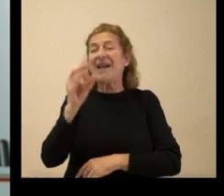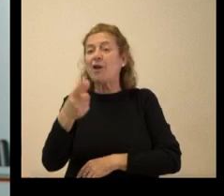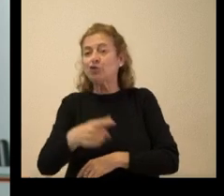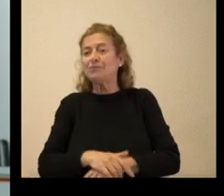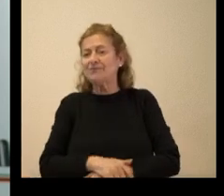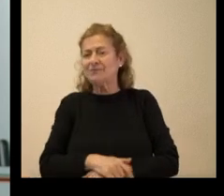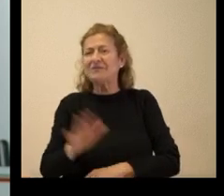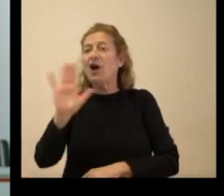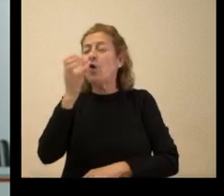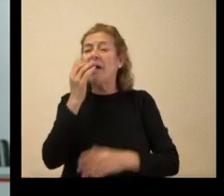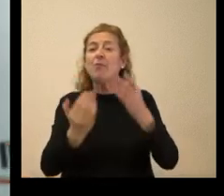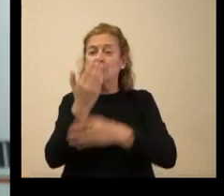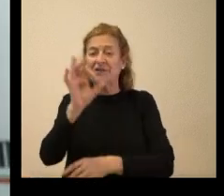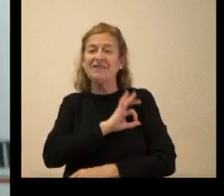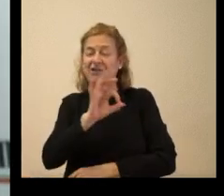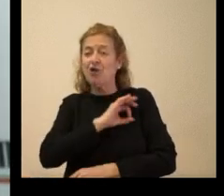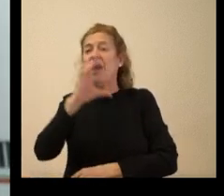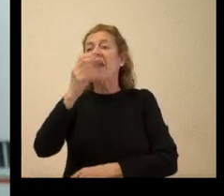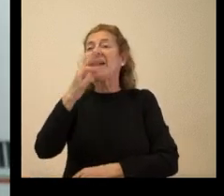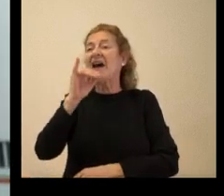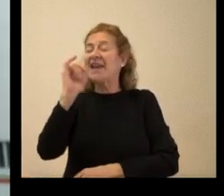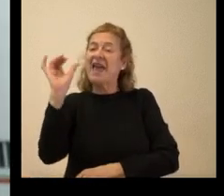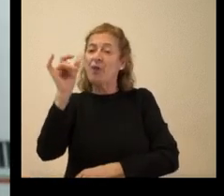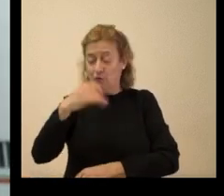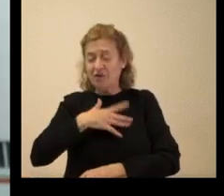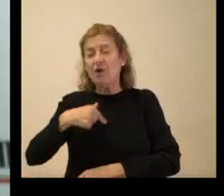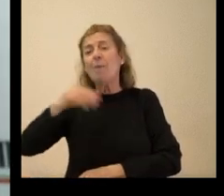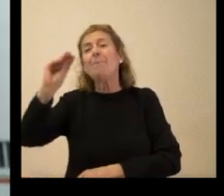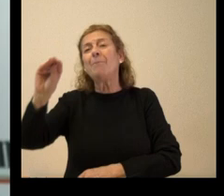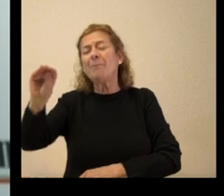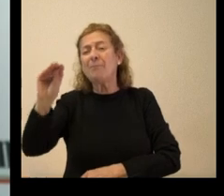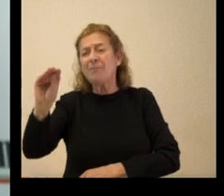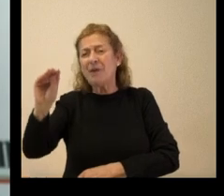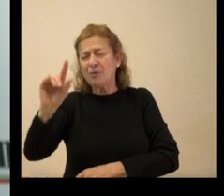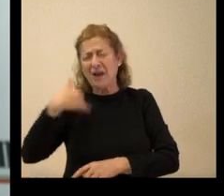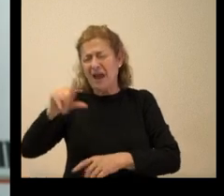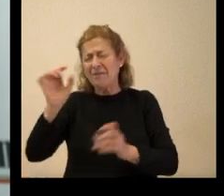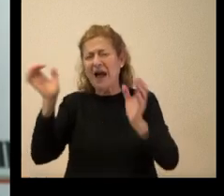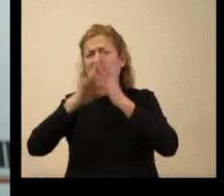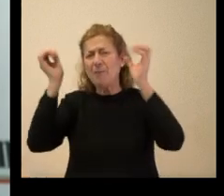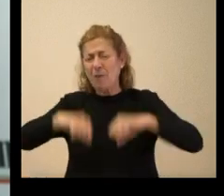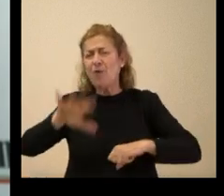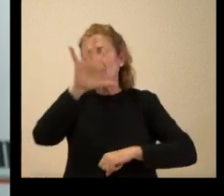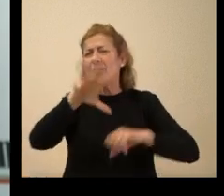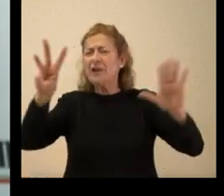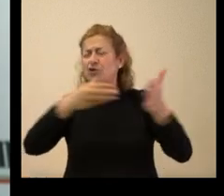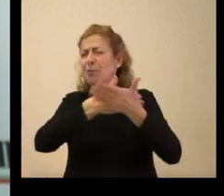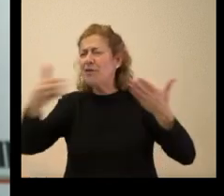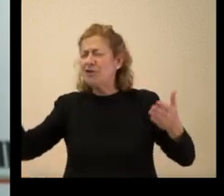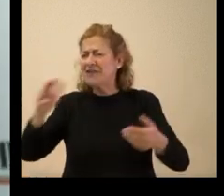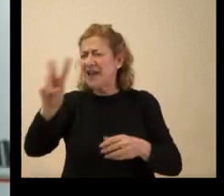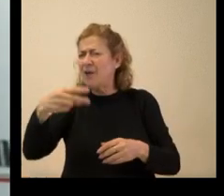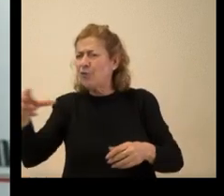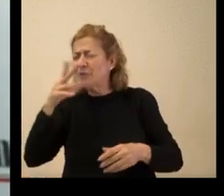Hola Buenos días señor carriedo yo le quería preguntar han aprobado 58 millones de euros para el desarrollo